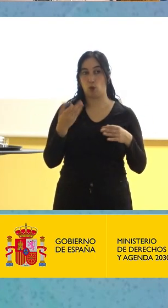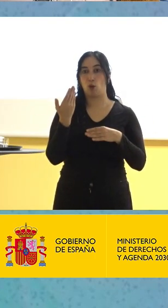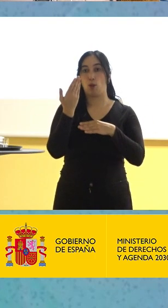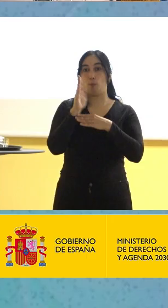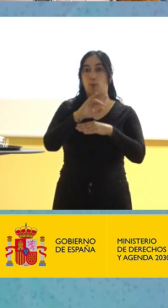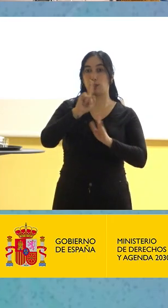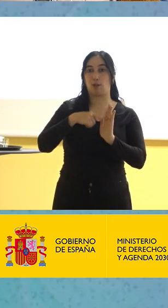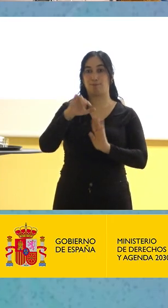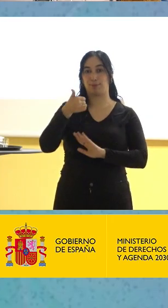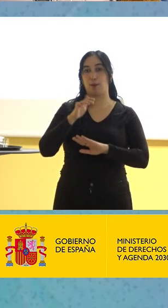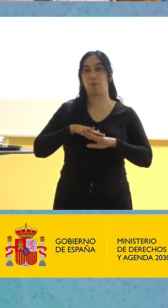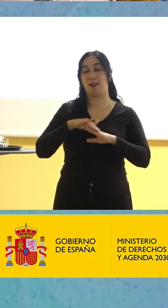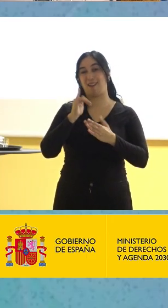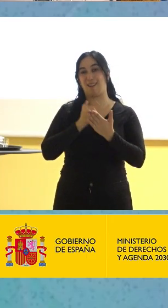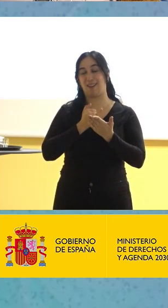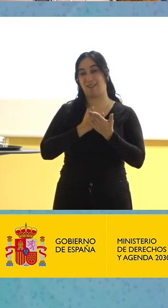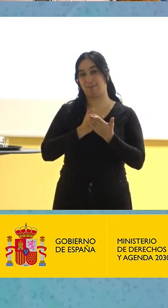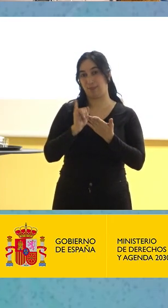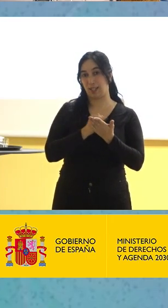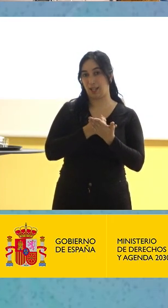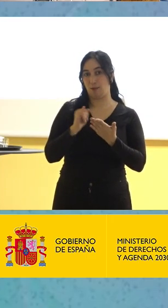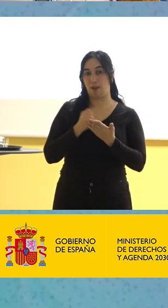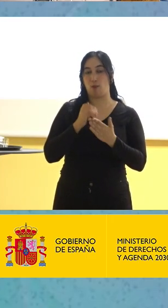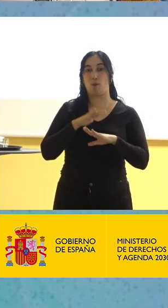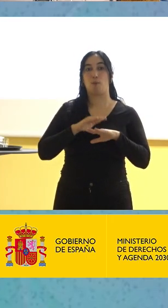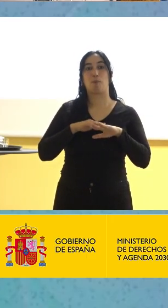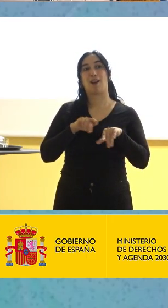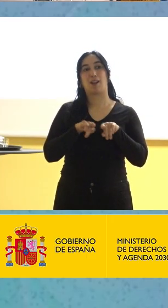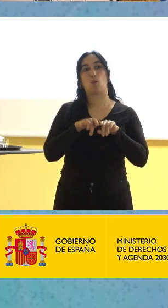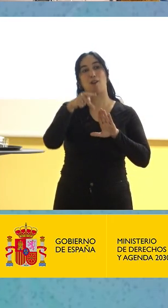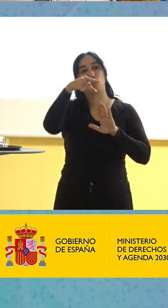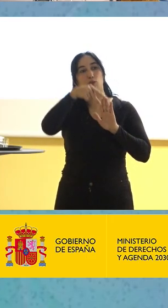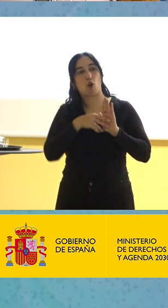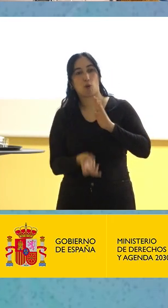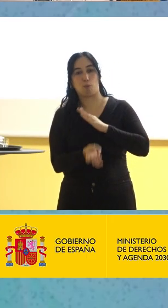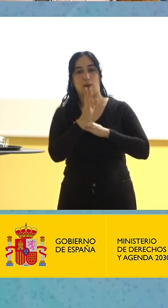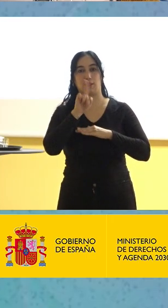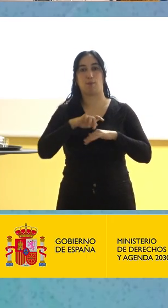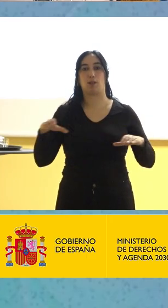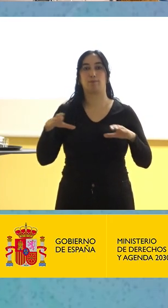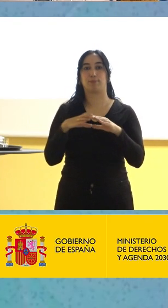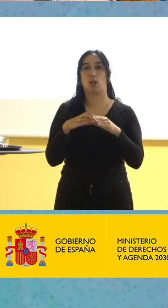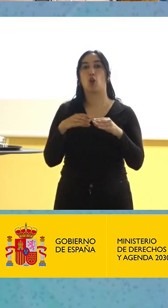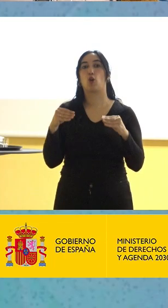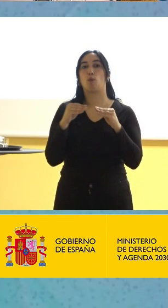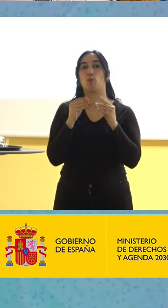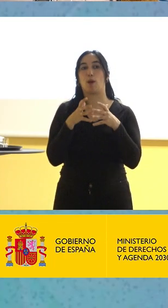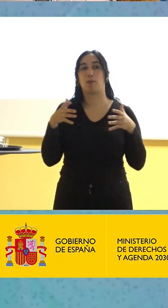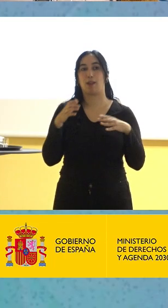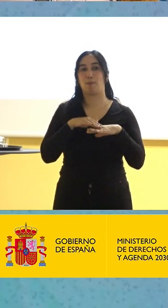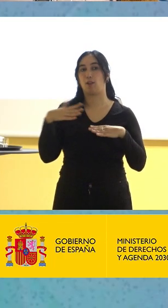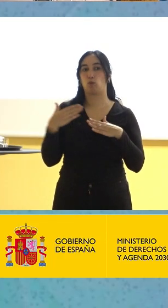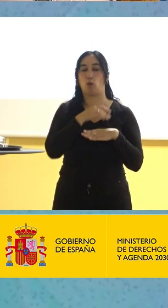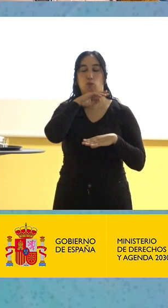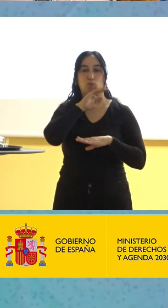de cribado neonatal que fije un marco y establezca una cartera común ampliada y sea de cumplimiento